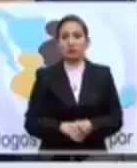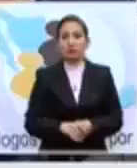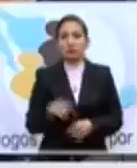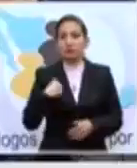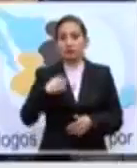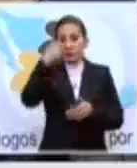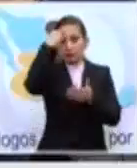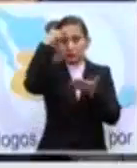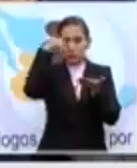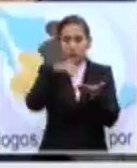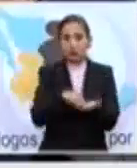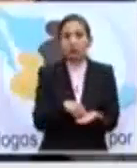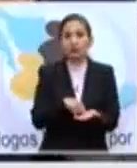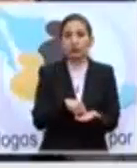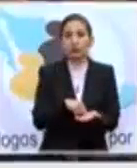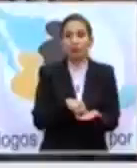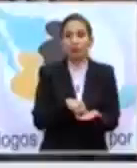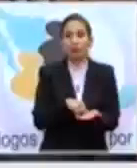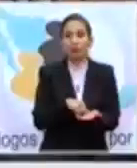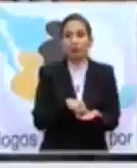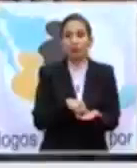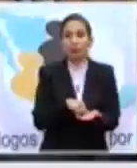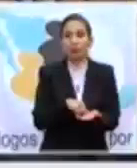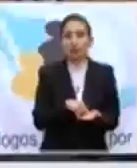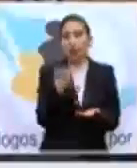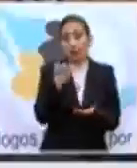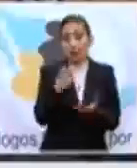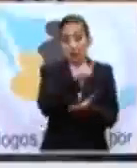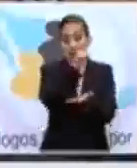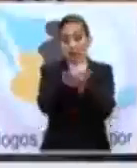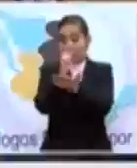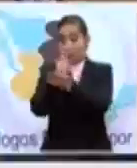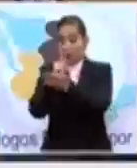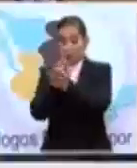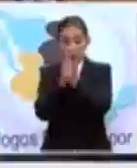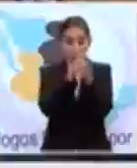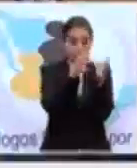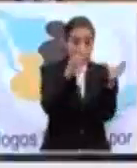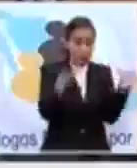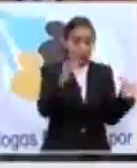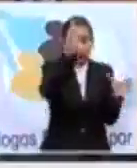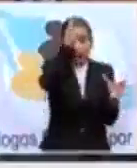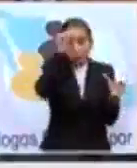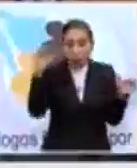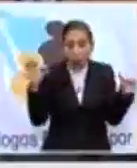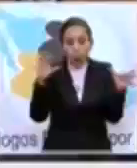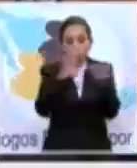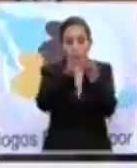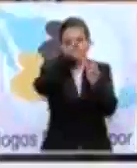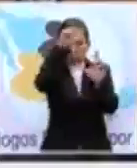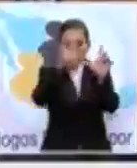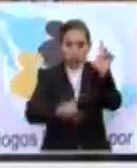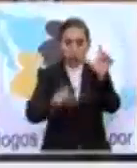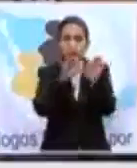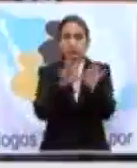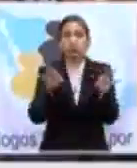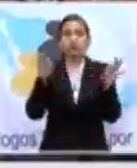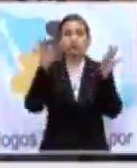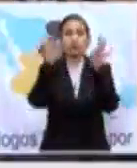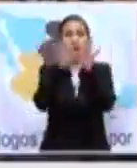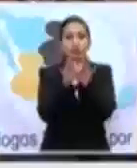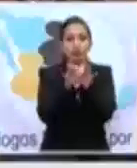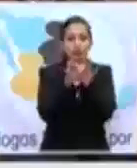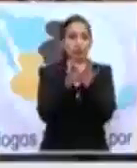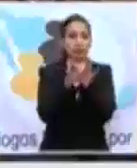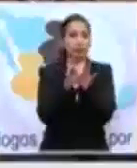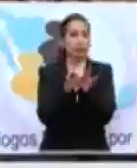Yo creo que estas grandes reformas han sido un acuerdo nacional importante,